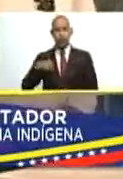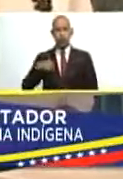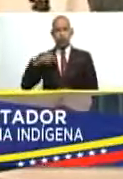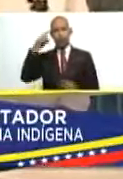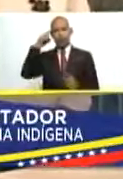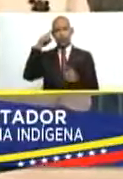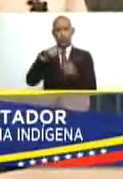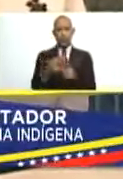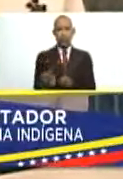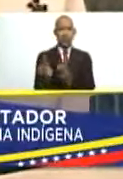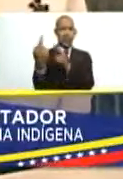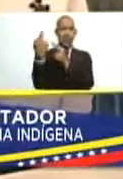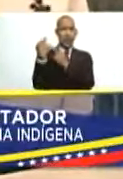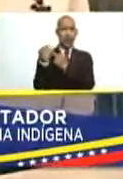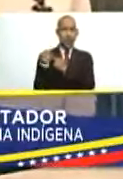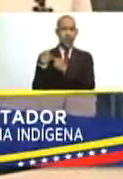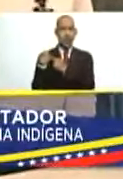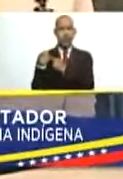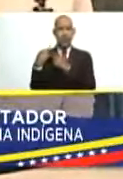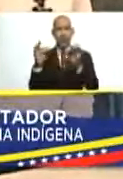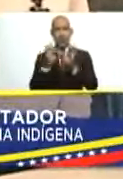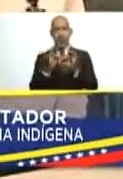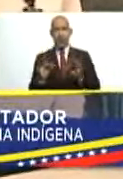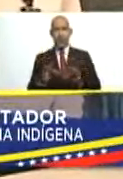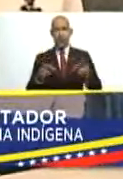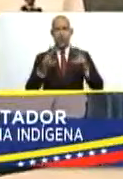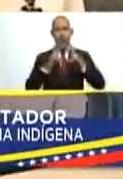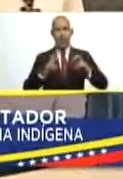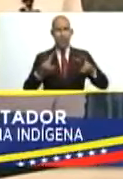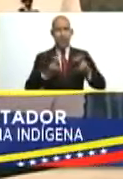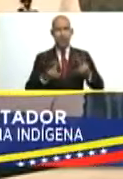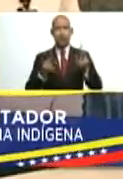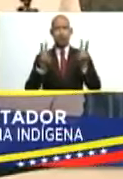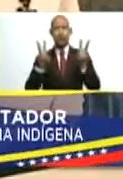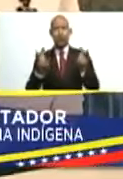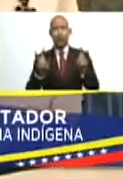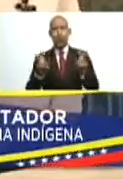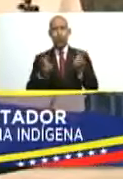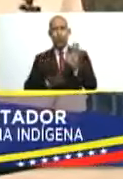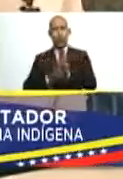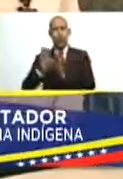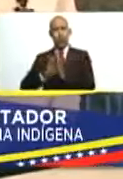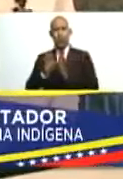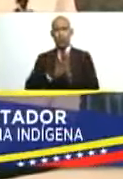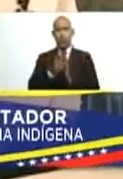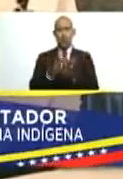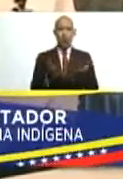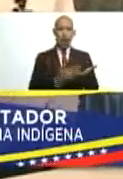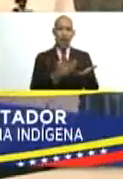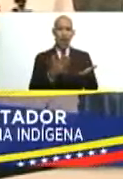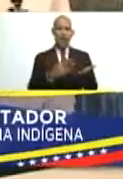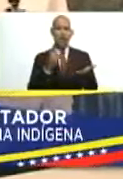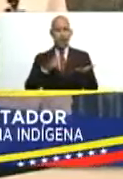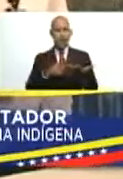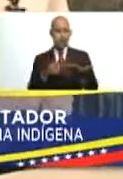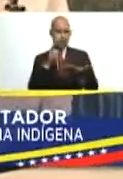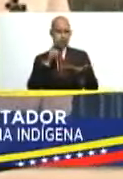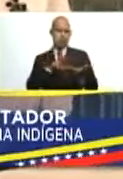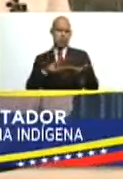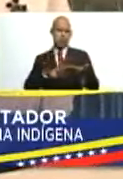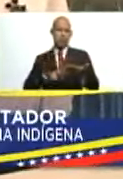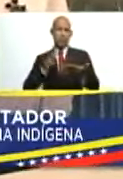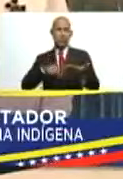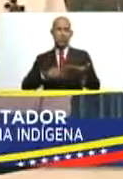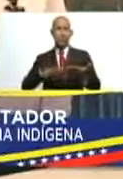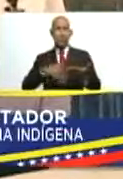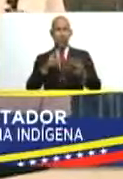asumir esas nuevas investigaciones porque, si bien es cierto, los libros nos ayudan, pero la mayoría de los libros nuestros están escritos